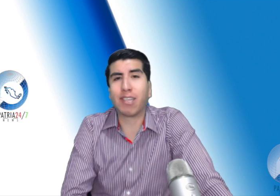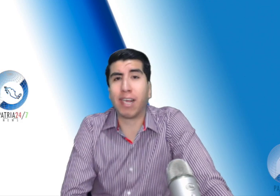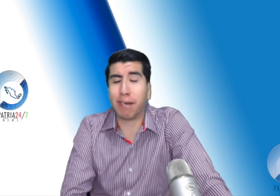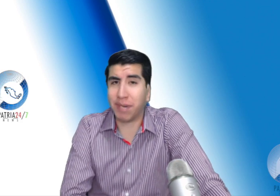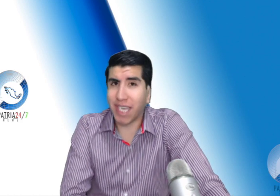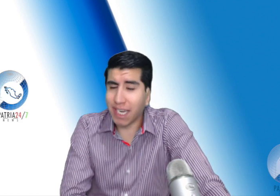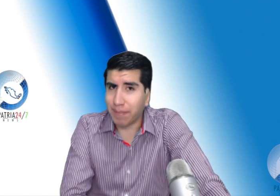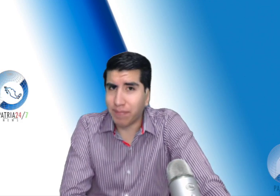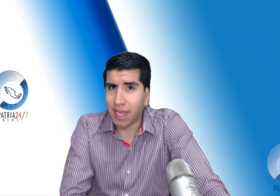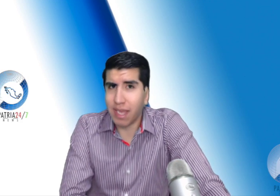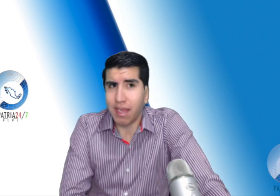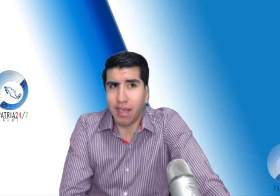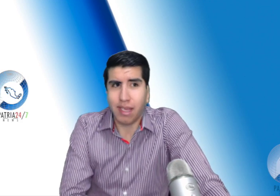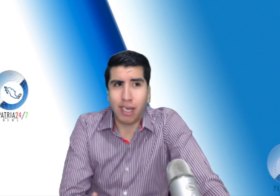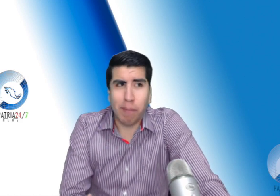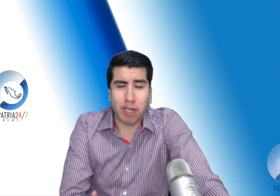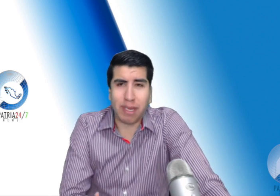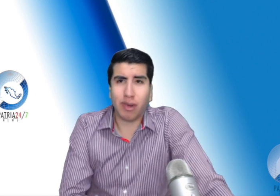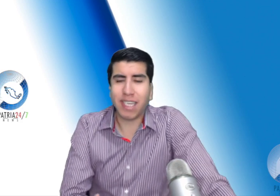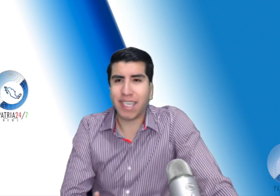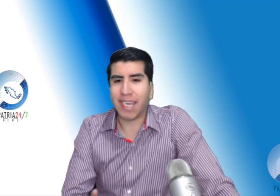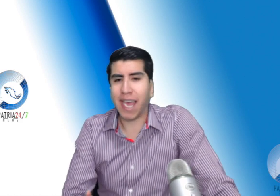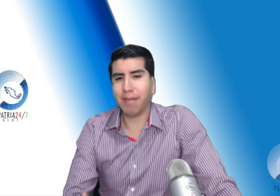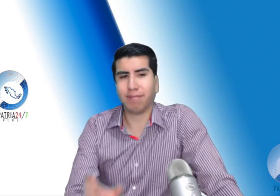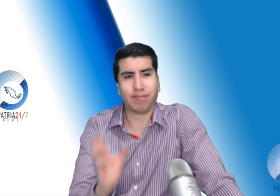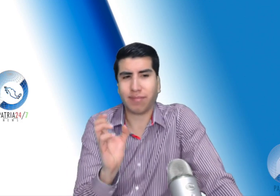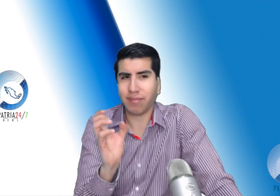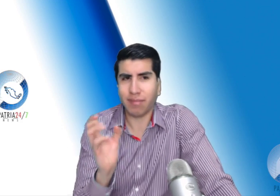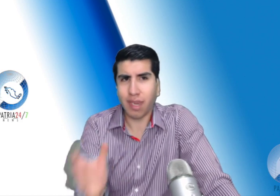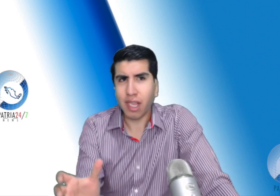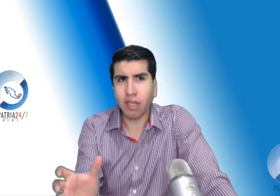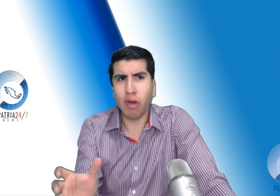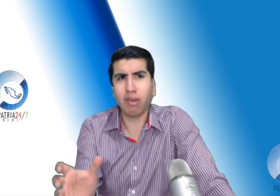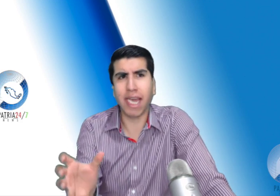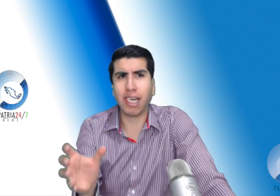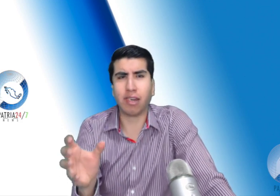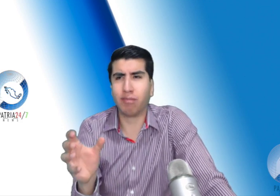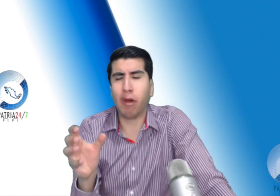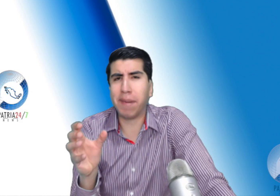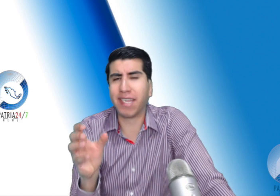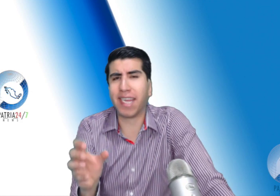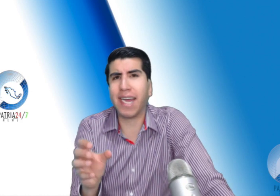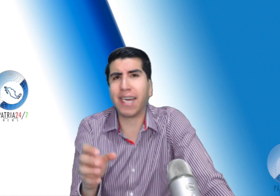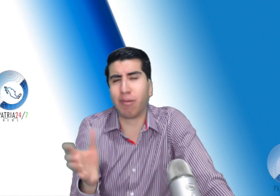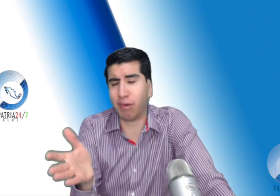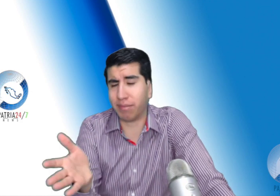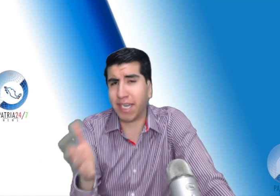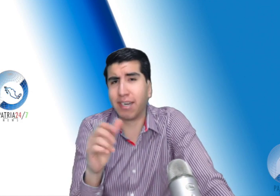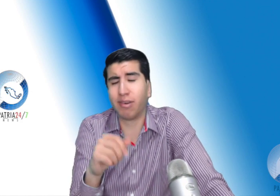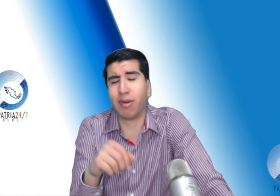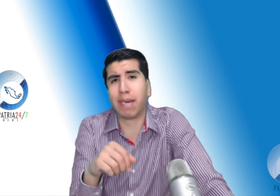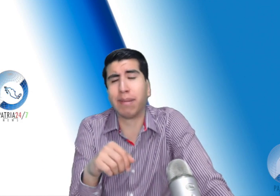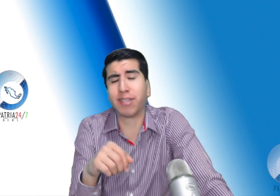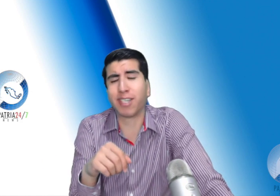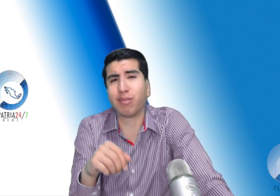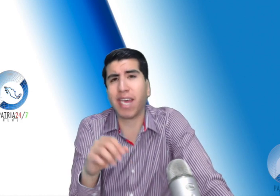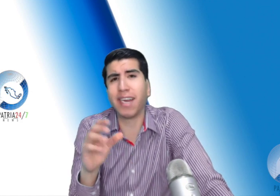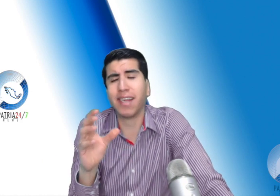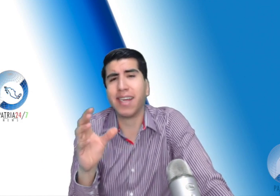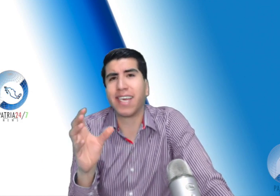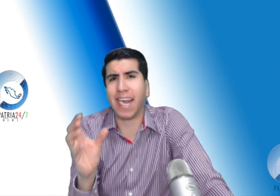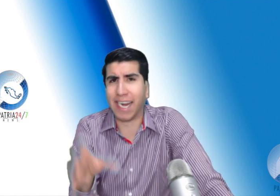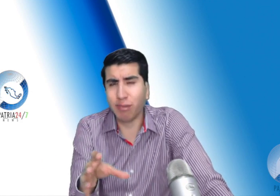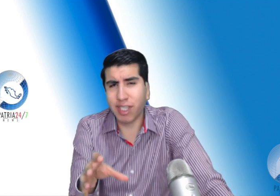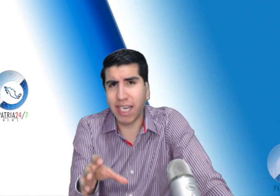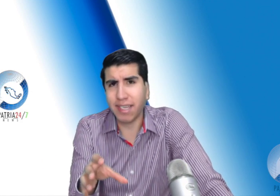como un acto de represalia lópez obrador dice que no que no plantea como bien lo acabamos de escuchar